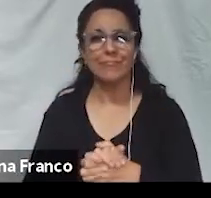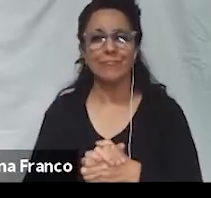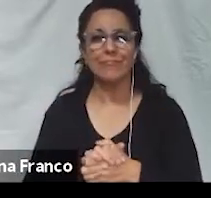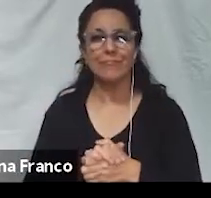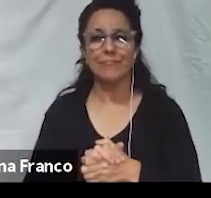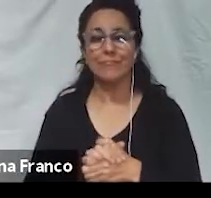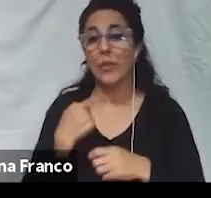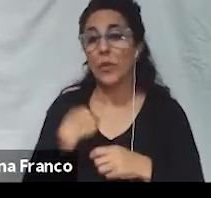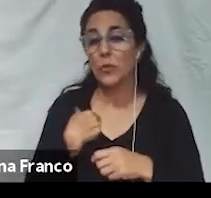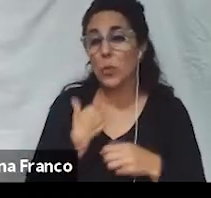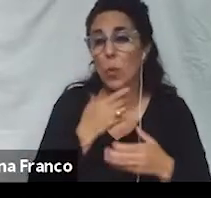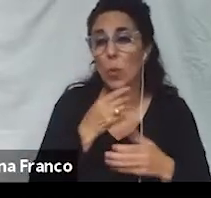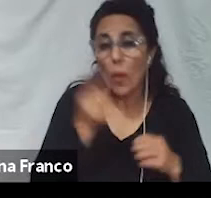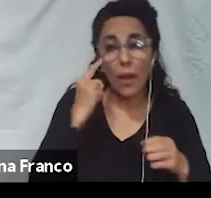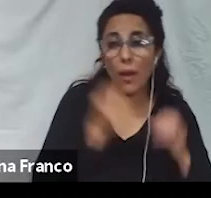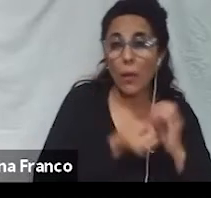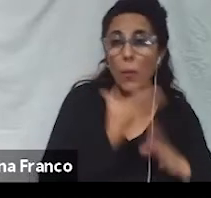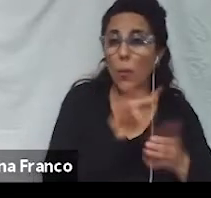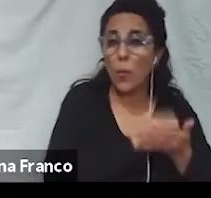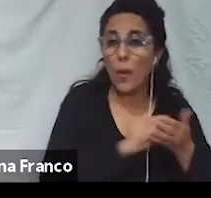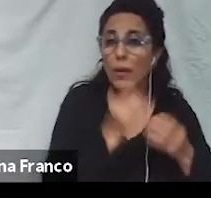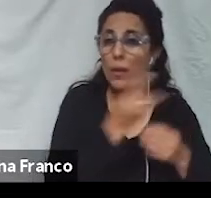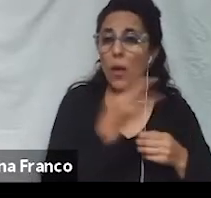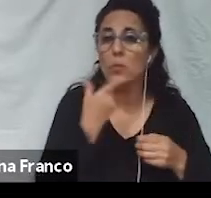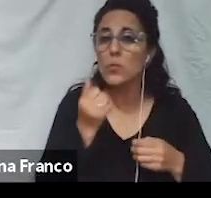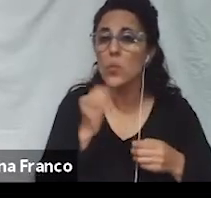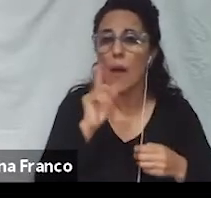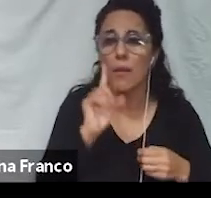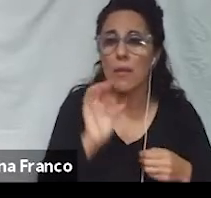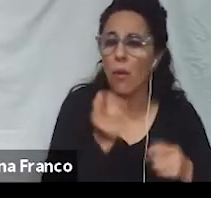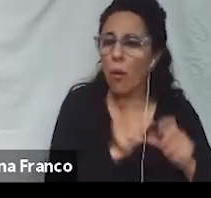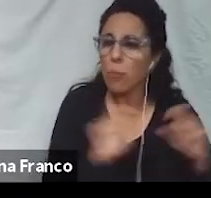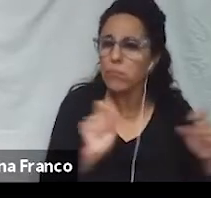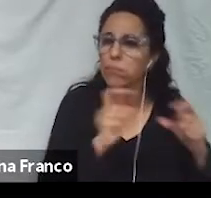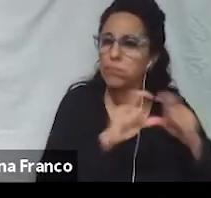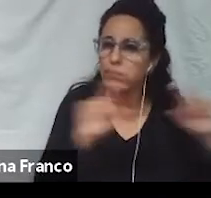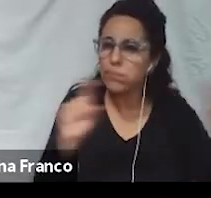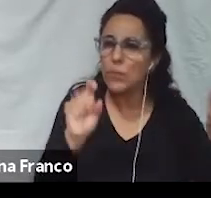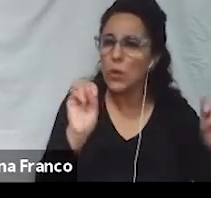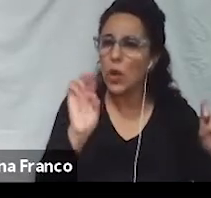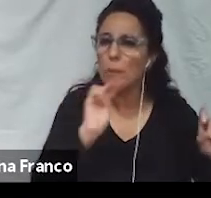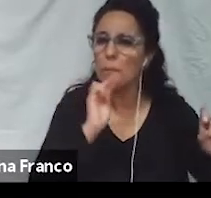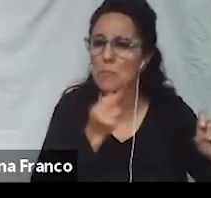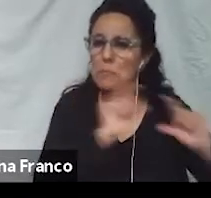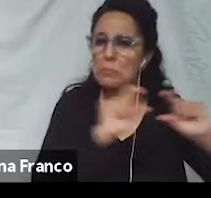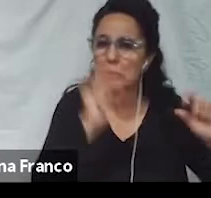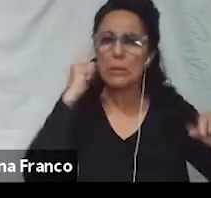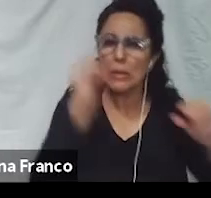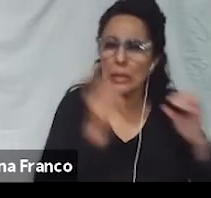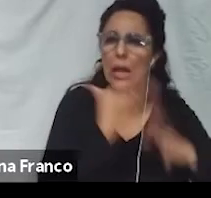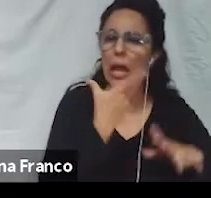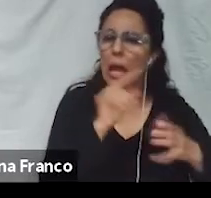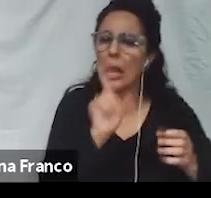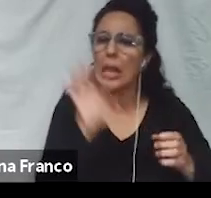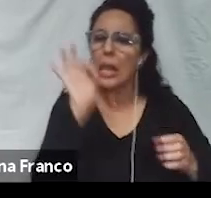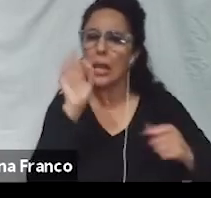recién, me creo una cuenta de usuario para hacer una compra, pruebo si compro este producto, si compro el otro, qué pasa,